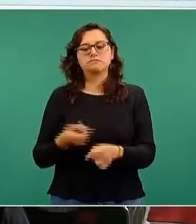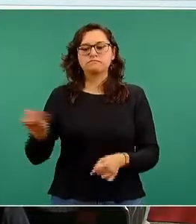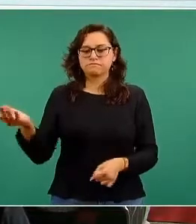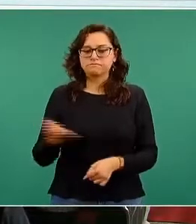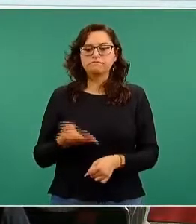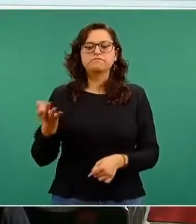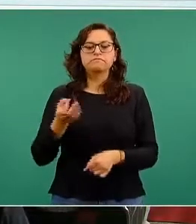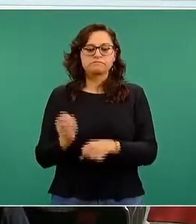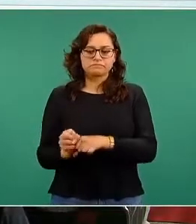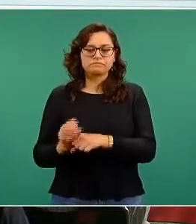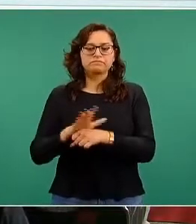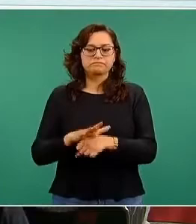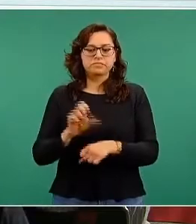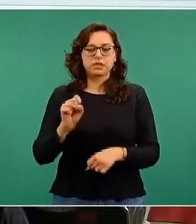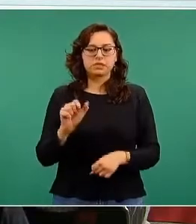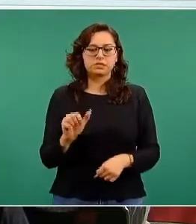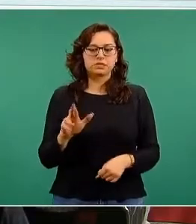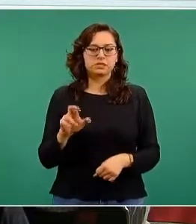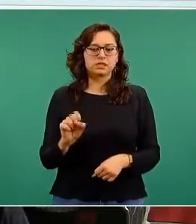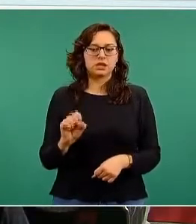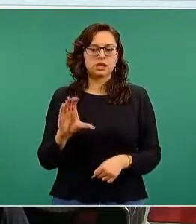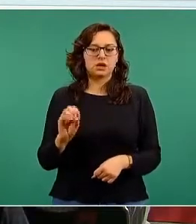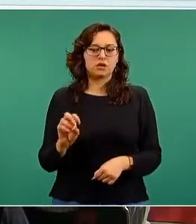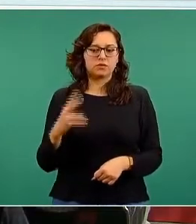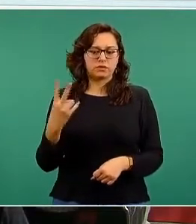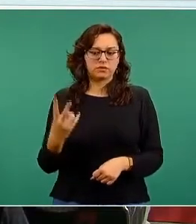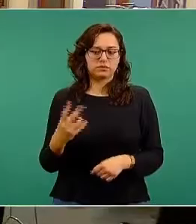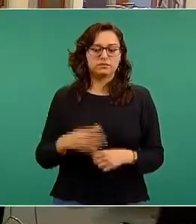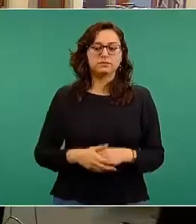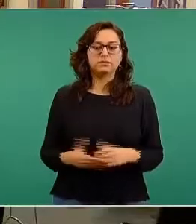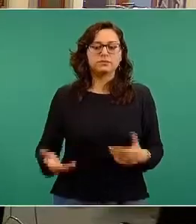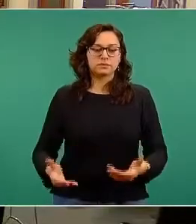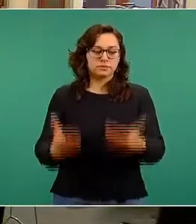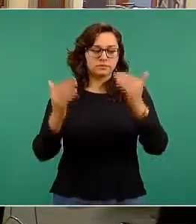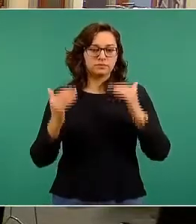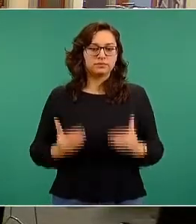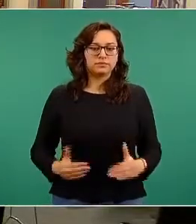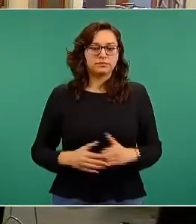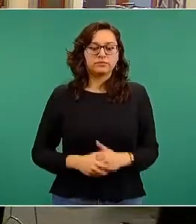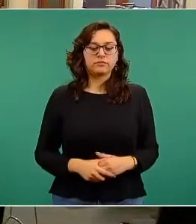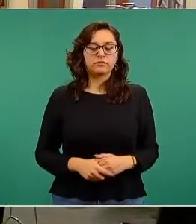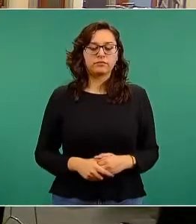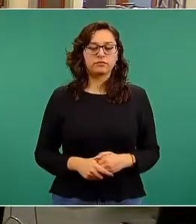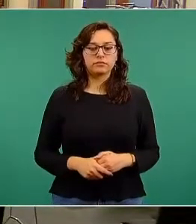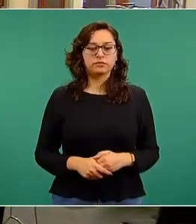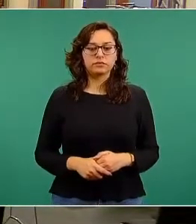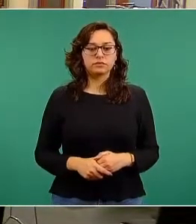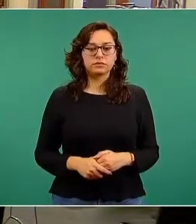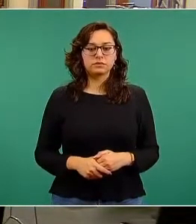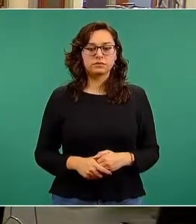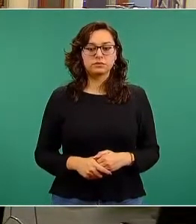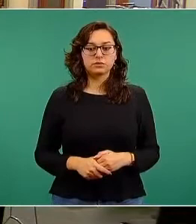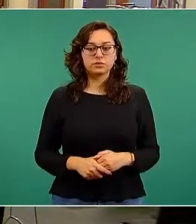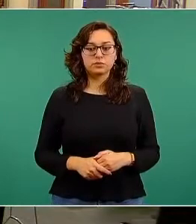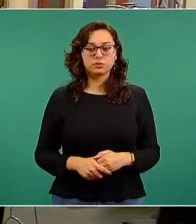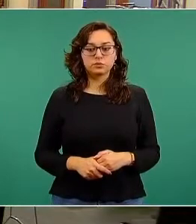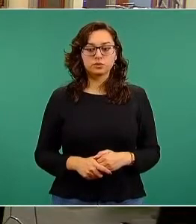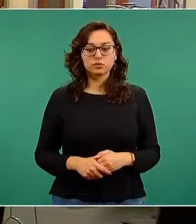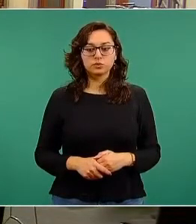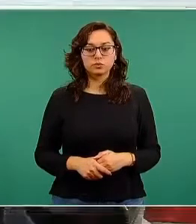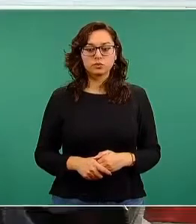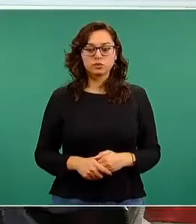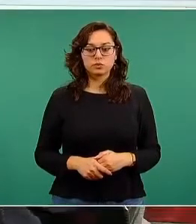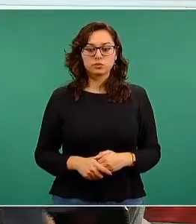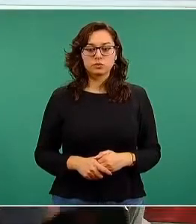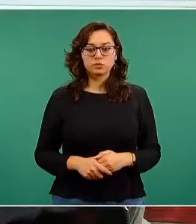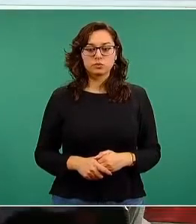ser secundarios al virus SARS-CoV-2. Si me pasas la siguiente, por favor. Y